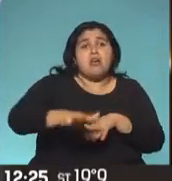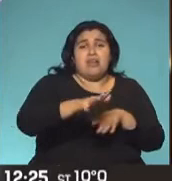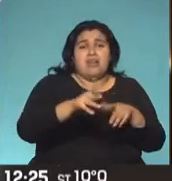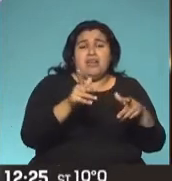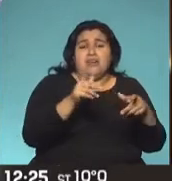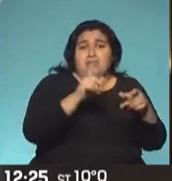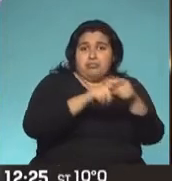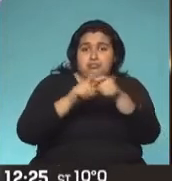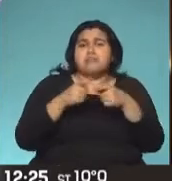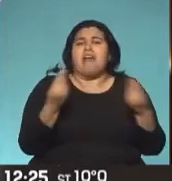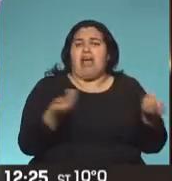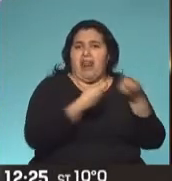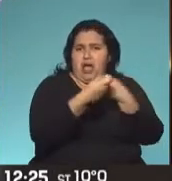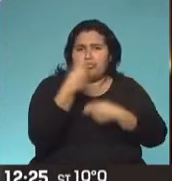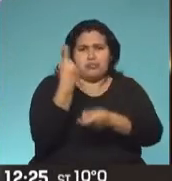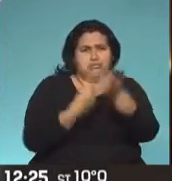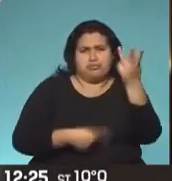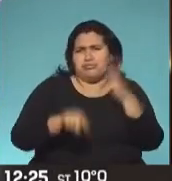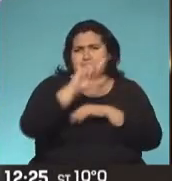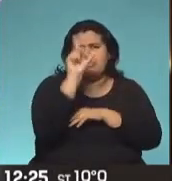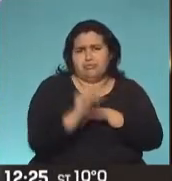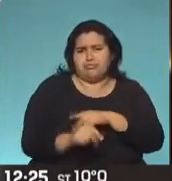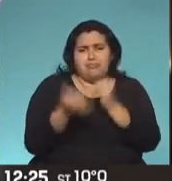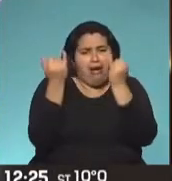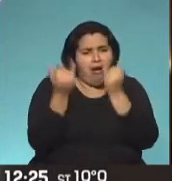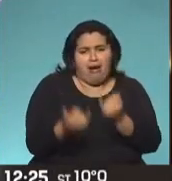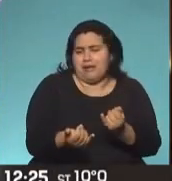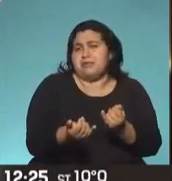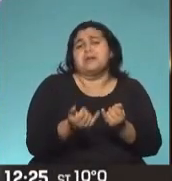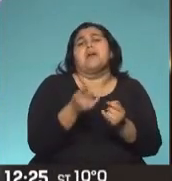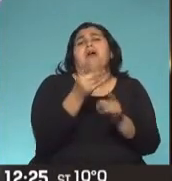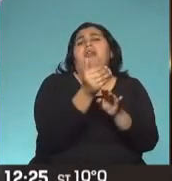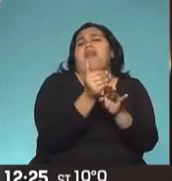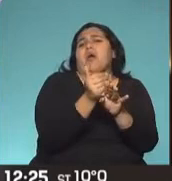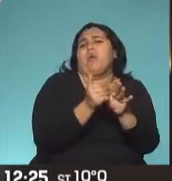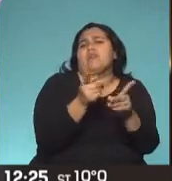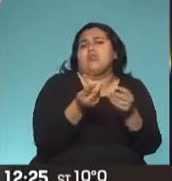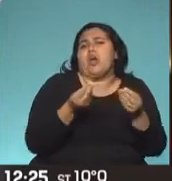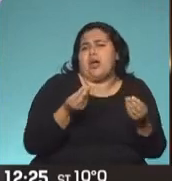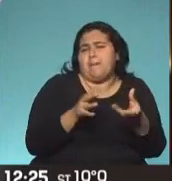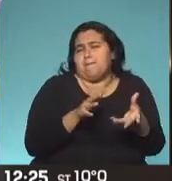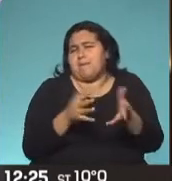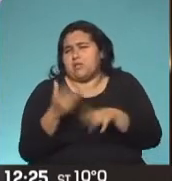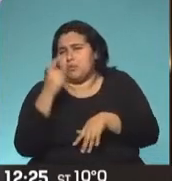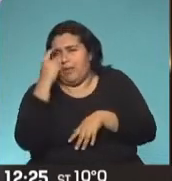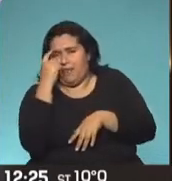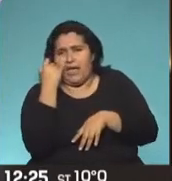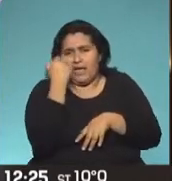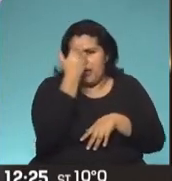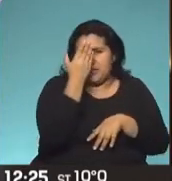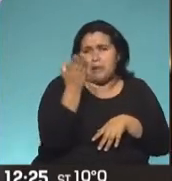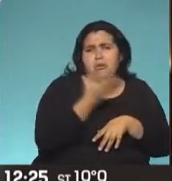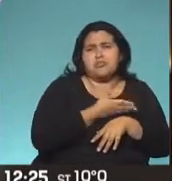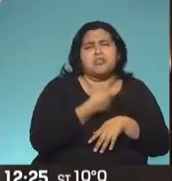así que para todas las provincias para todas las ciudades hay comercios adheridos y son descuentos entre el 10 y el 15 por ciento